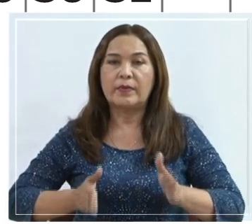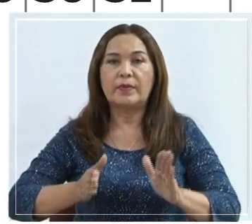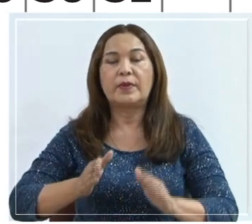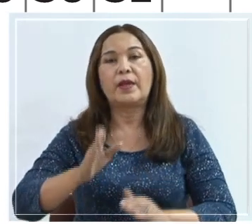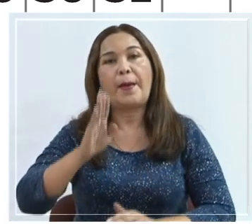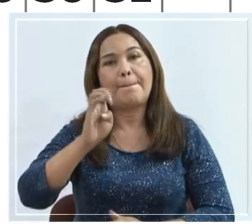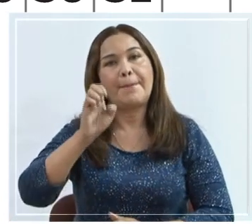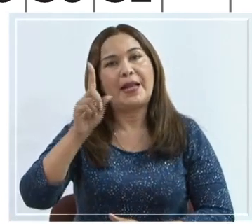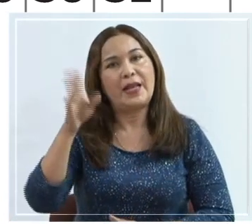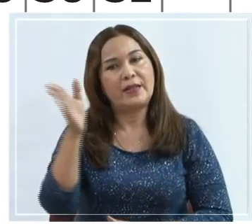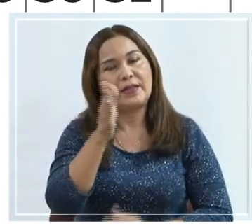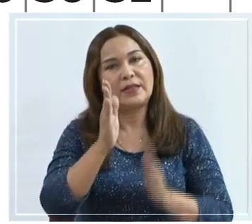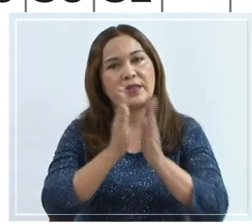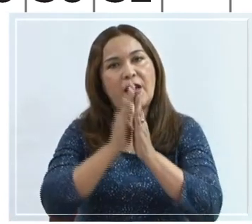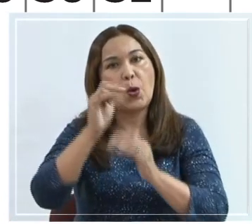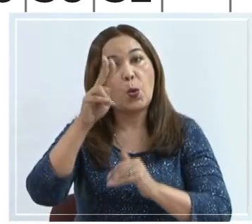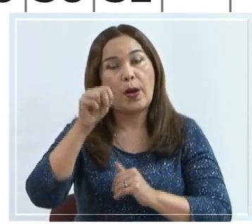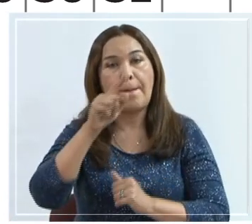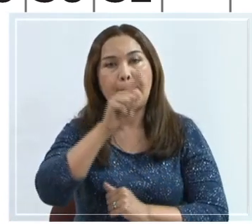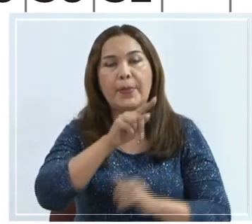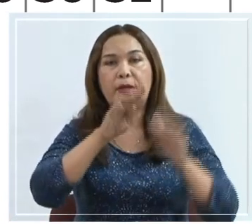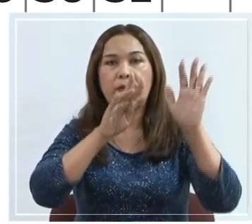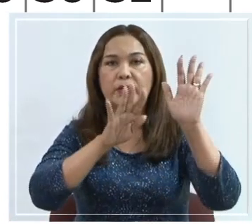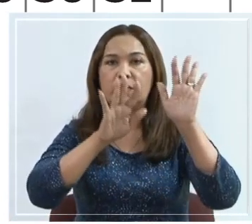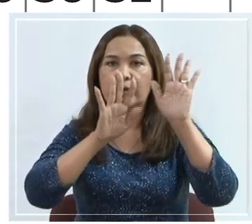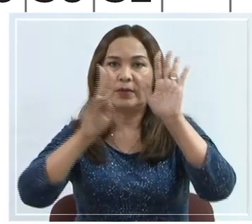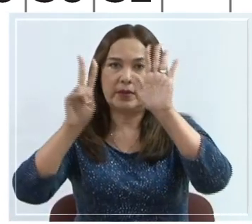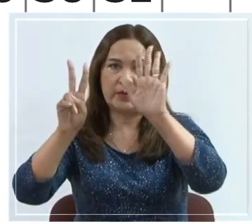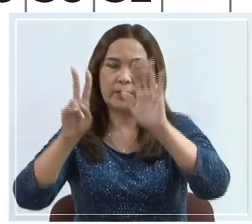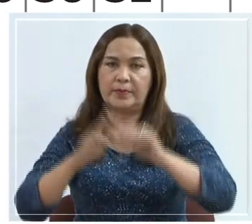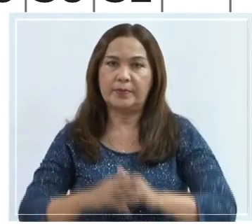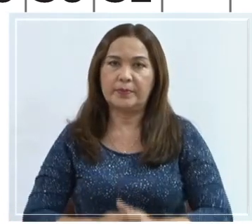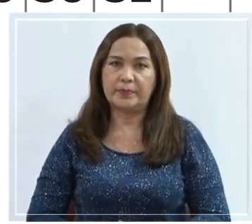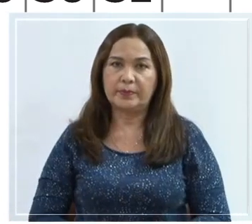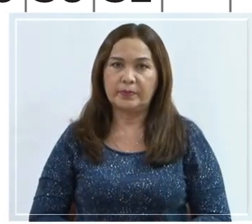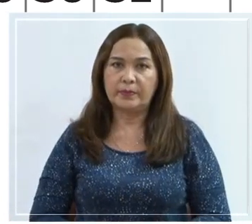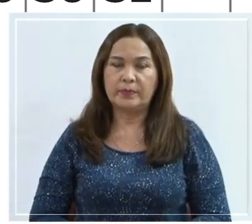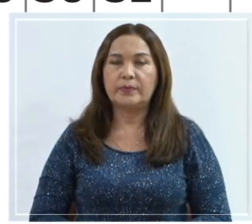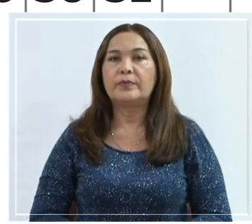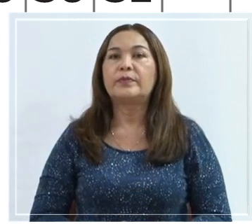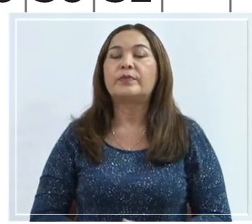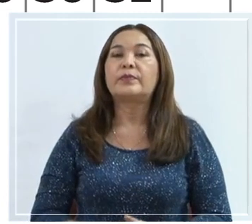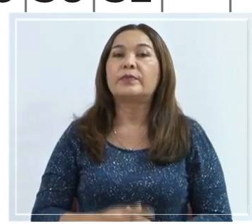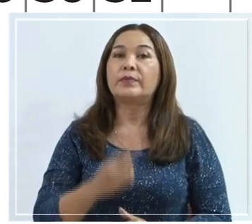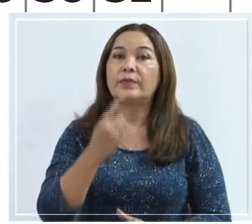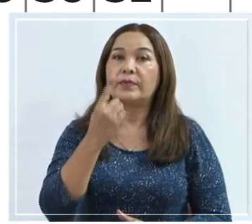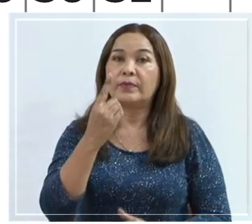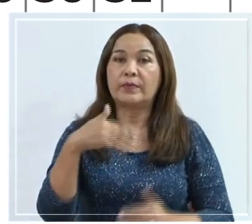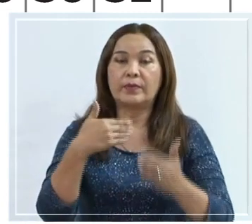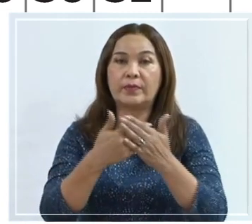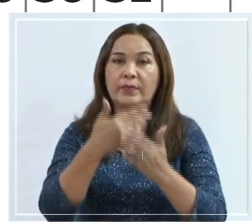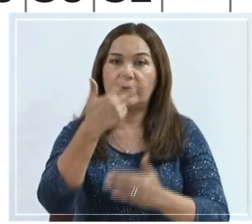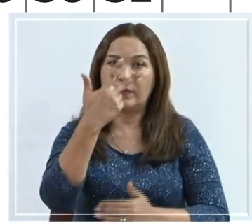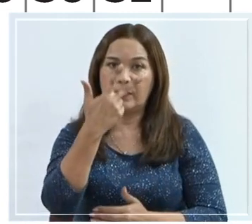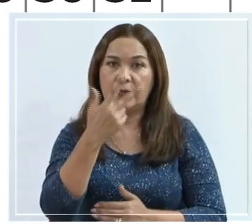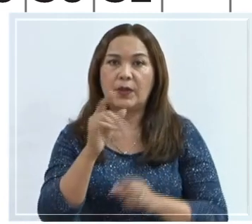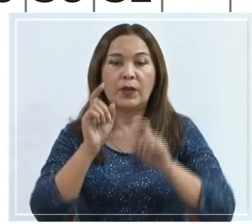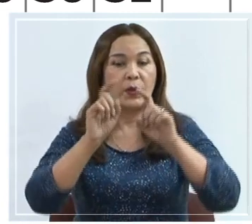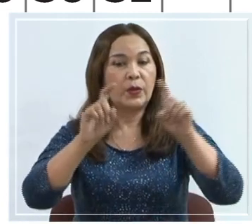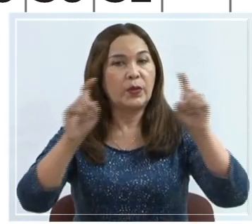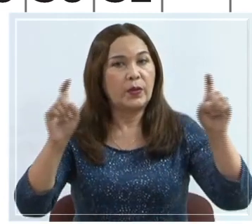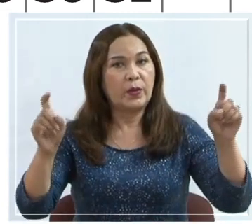natalicio de belén sanjuán 1917 del día 1 al 3